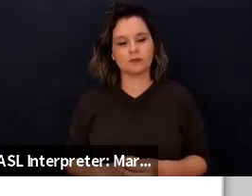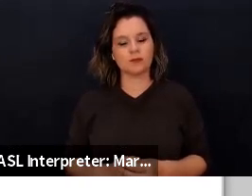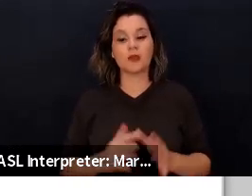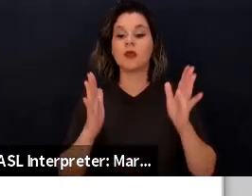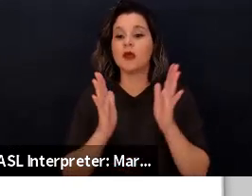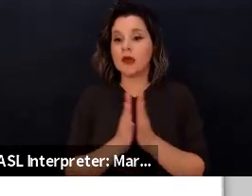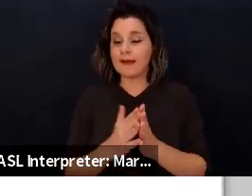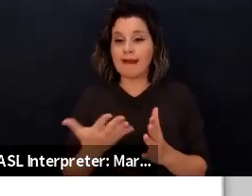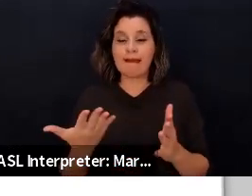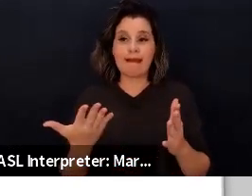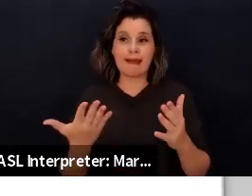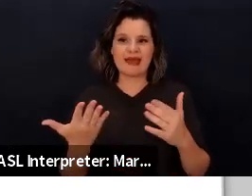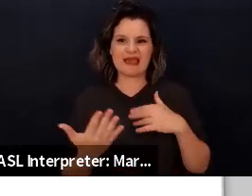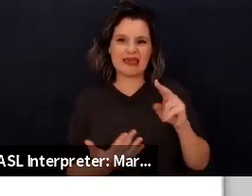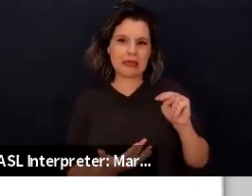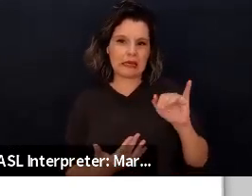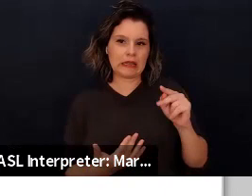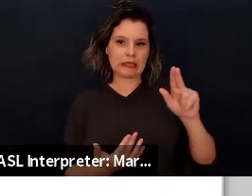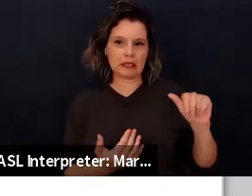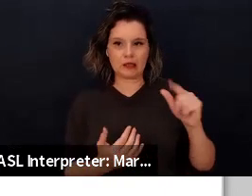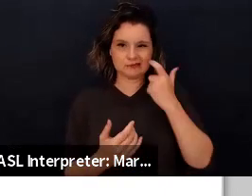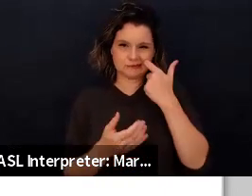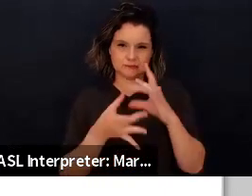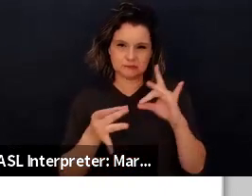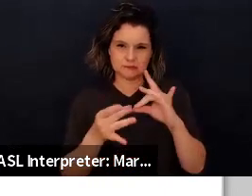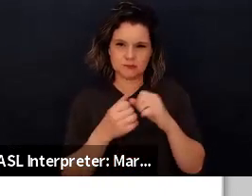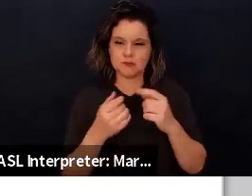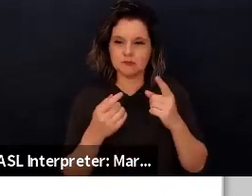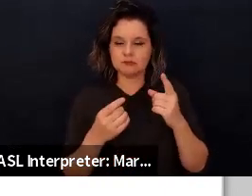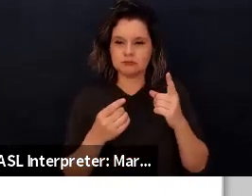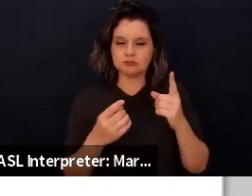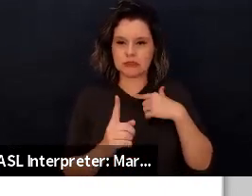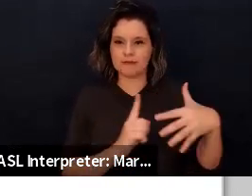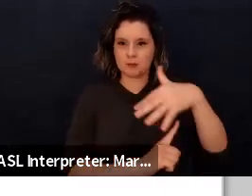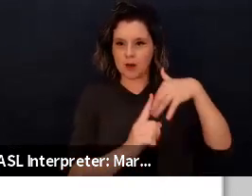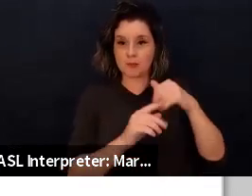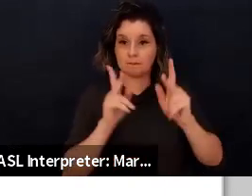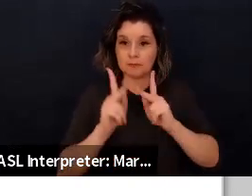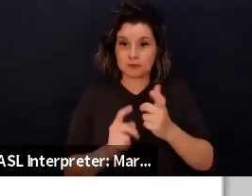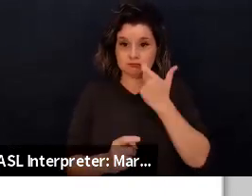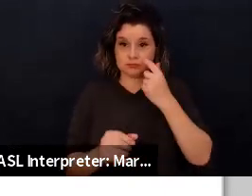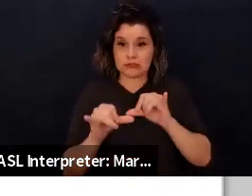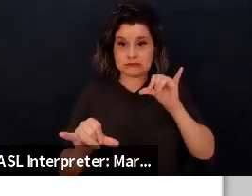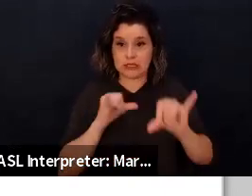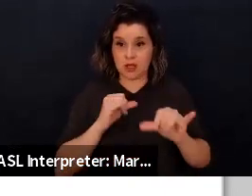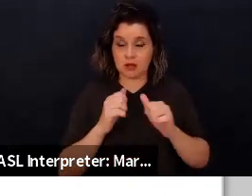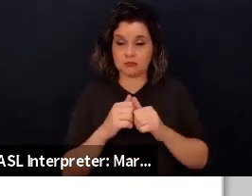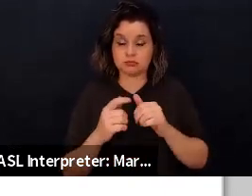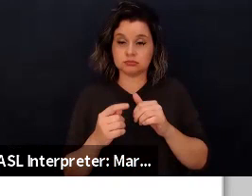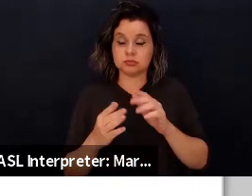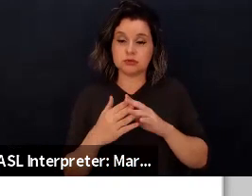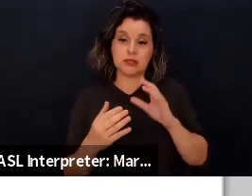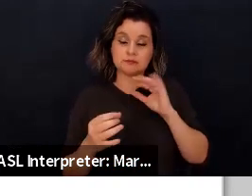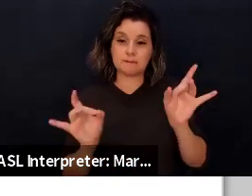Bueno, Nithya ya explicó un poco sobre las condiciones para la gente que ahorita está detenida bajo de la